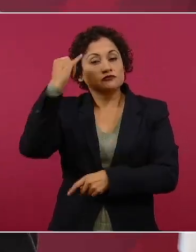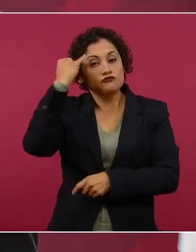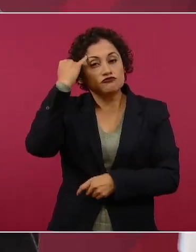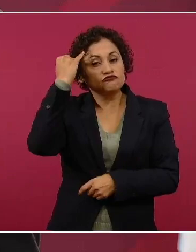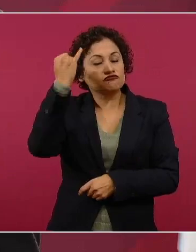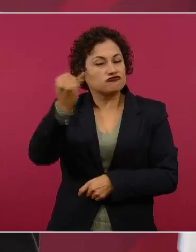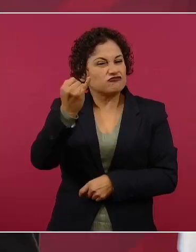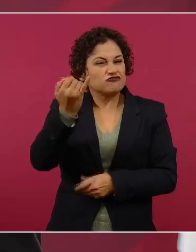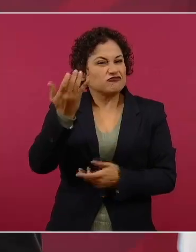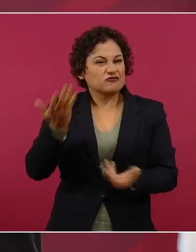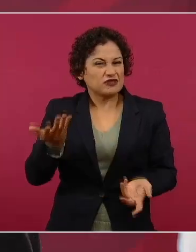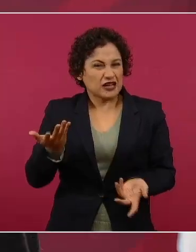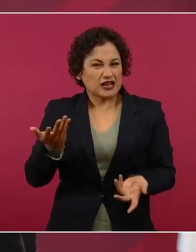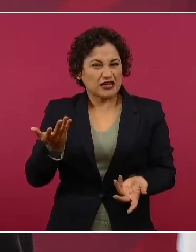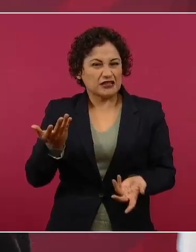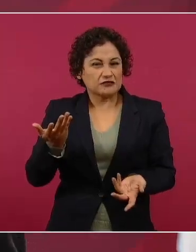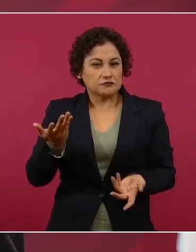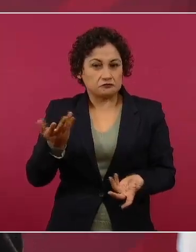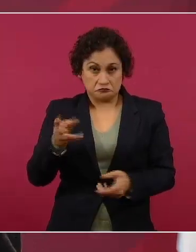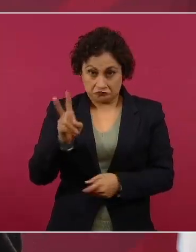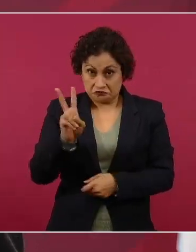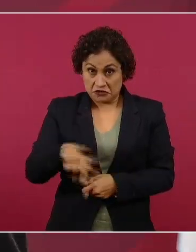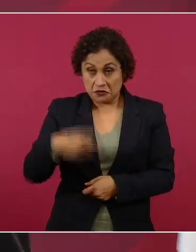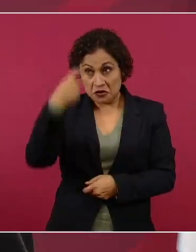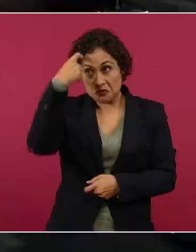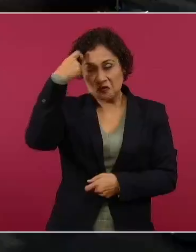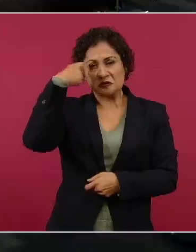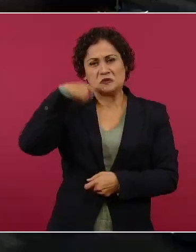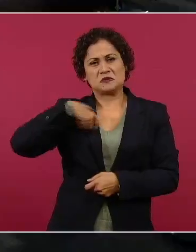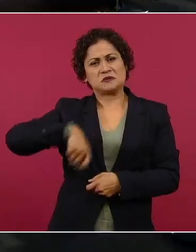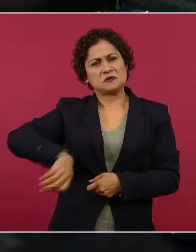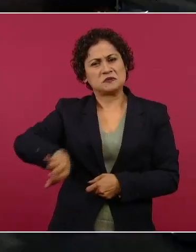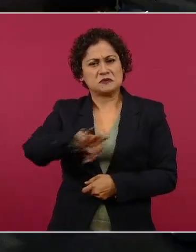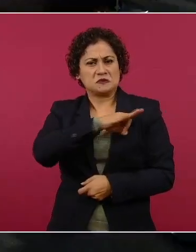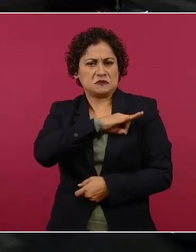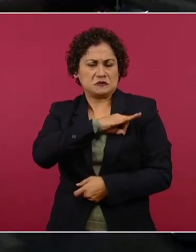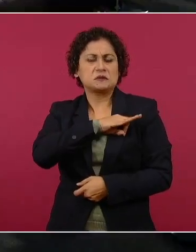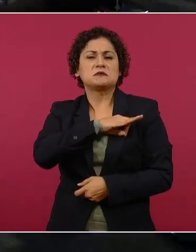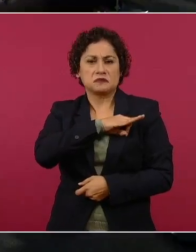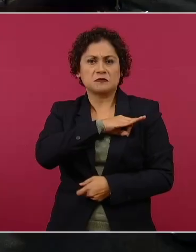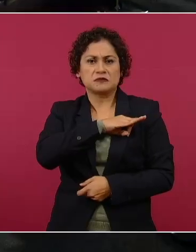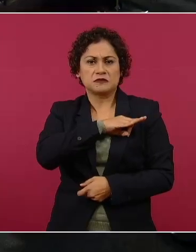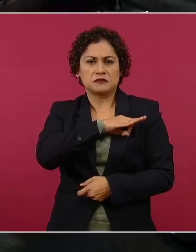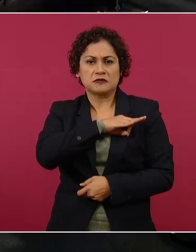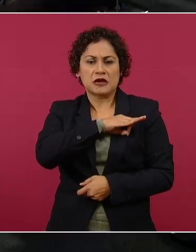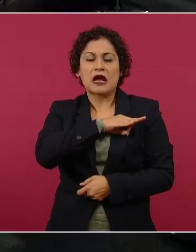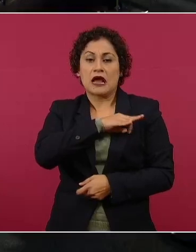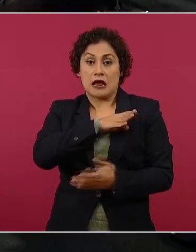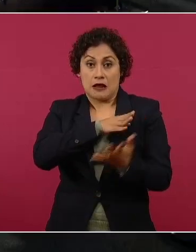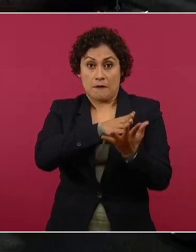esta creencia bien fundada del poder de los medios.